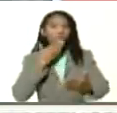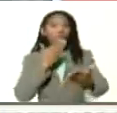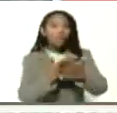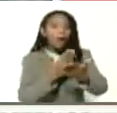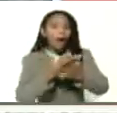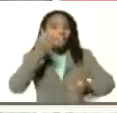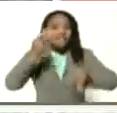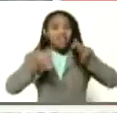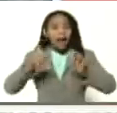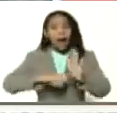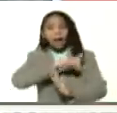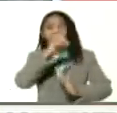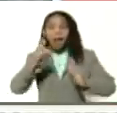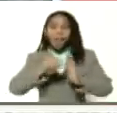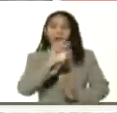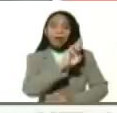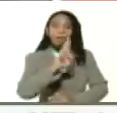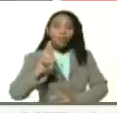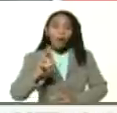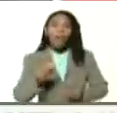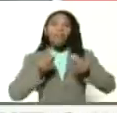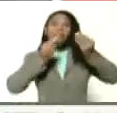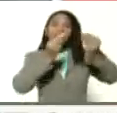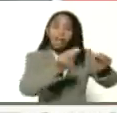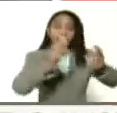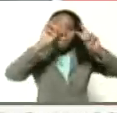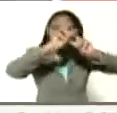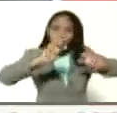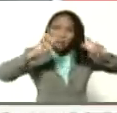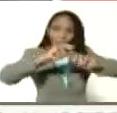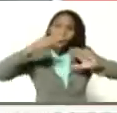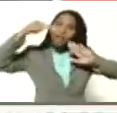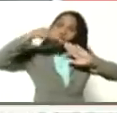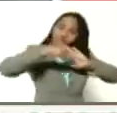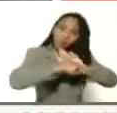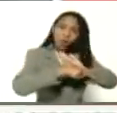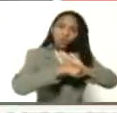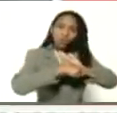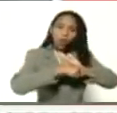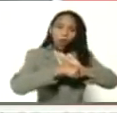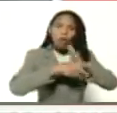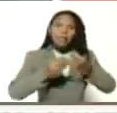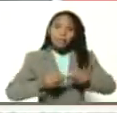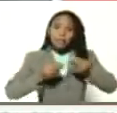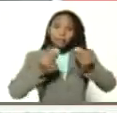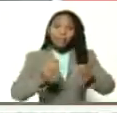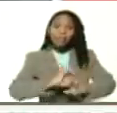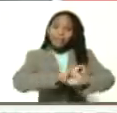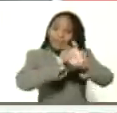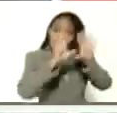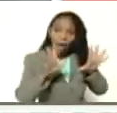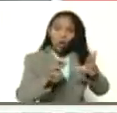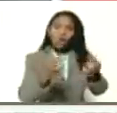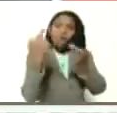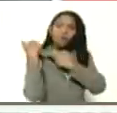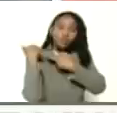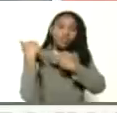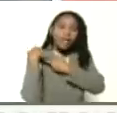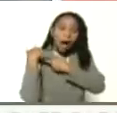Fiscal General de la República se den las investigaciones a fondo y se determine la